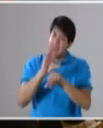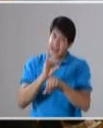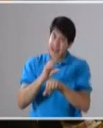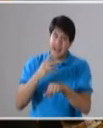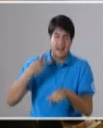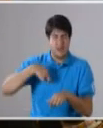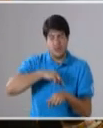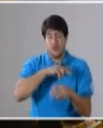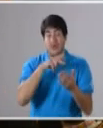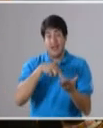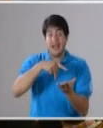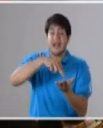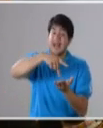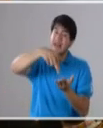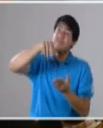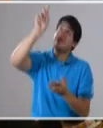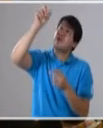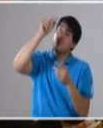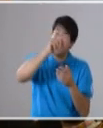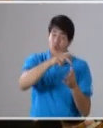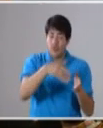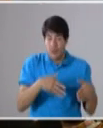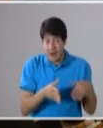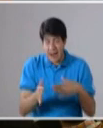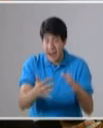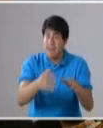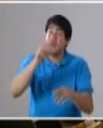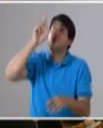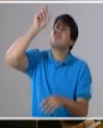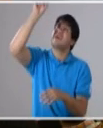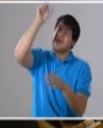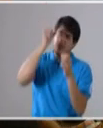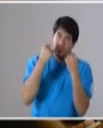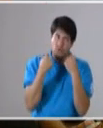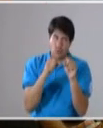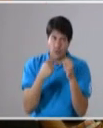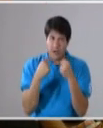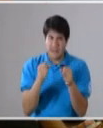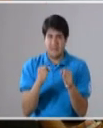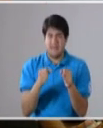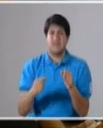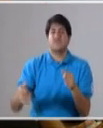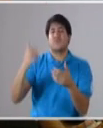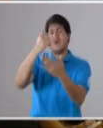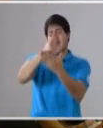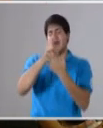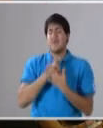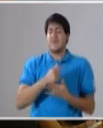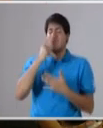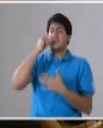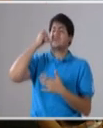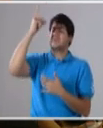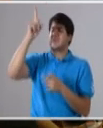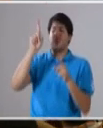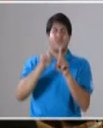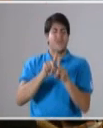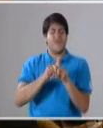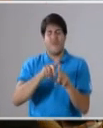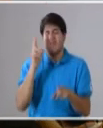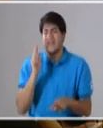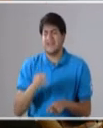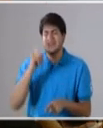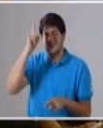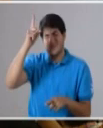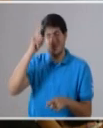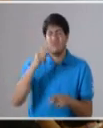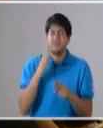camino que tú has predeterminado para nuestras vidas. Ayúdanos hoy, Señor, como siempre lo haces, en el nombre